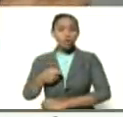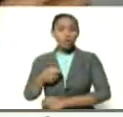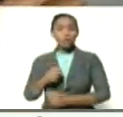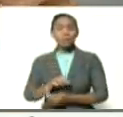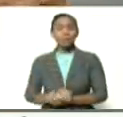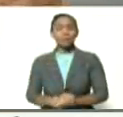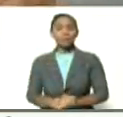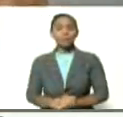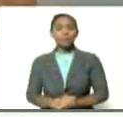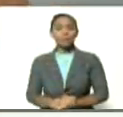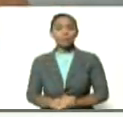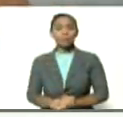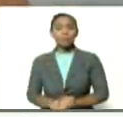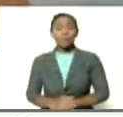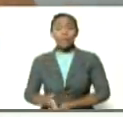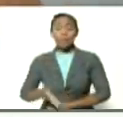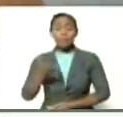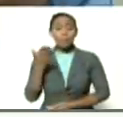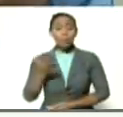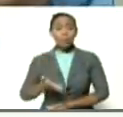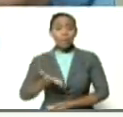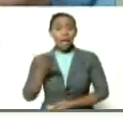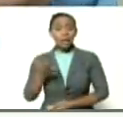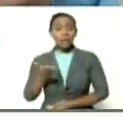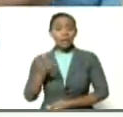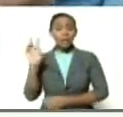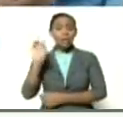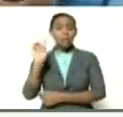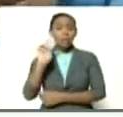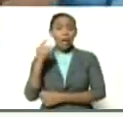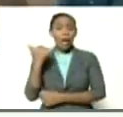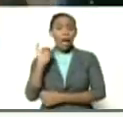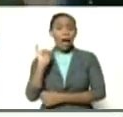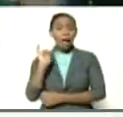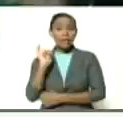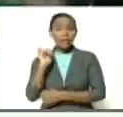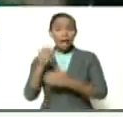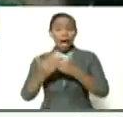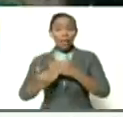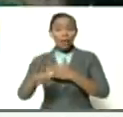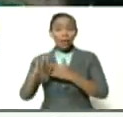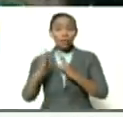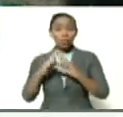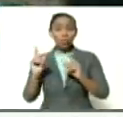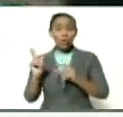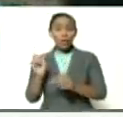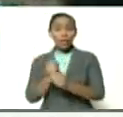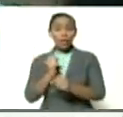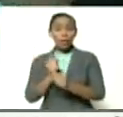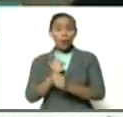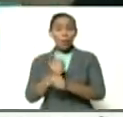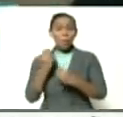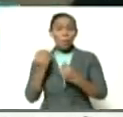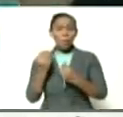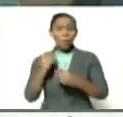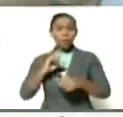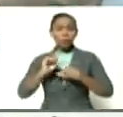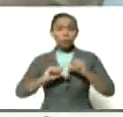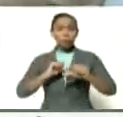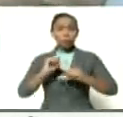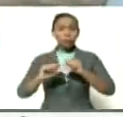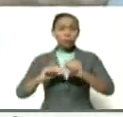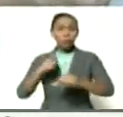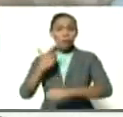Corona. Muy importante. Venezuela está, bueno, adelantando todas las gestiones para el proceso de